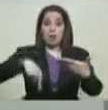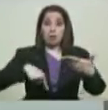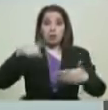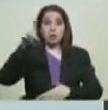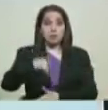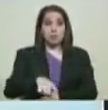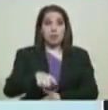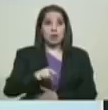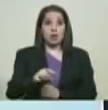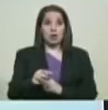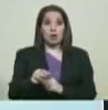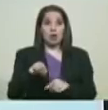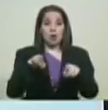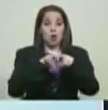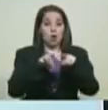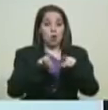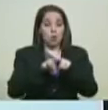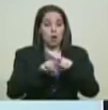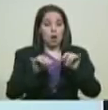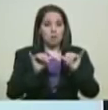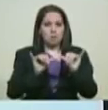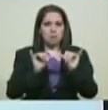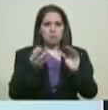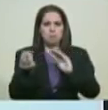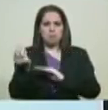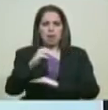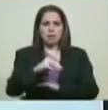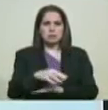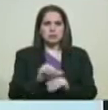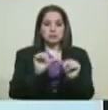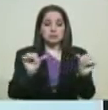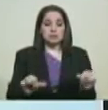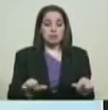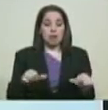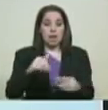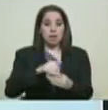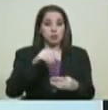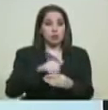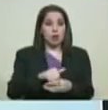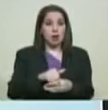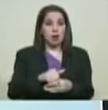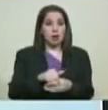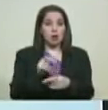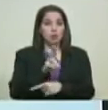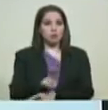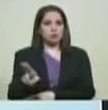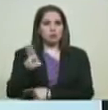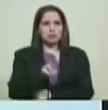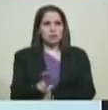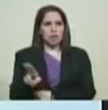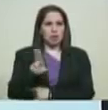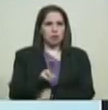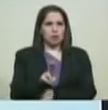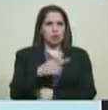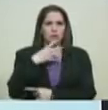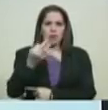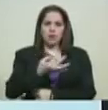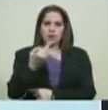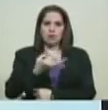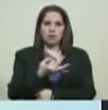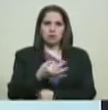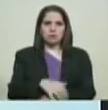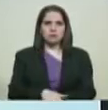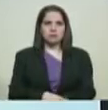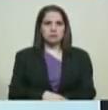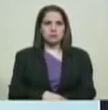más garantías que en esa época. Es el mismo sistema electoral utilizado, reconocido por todos, con